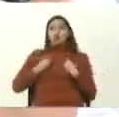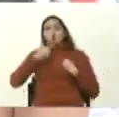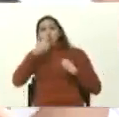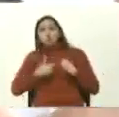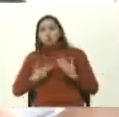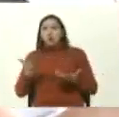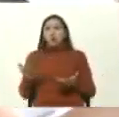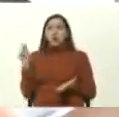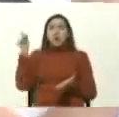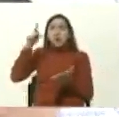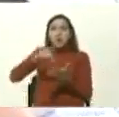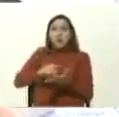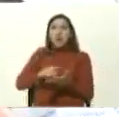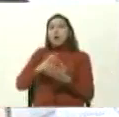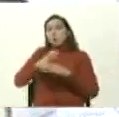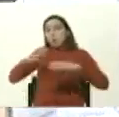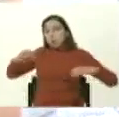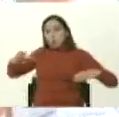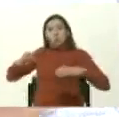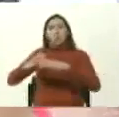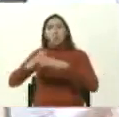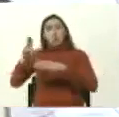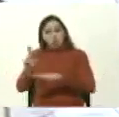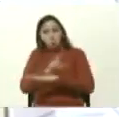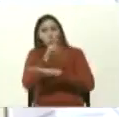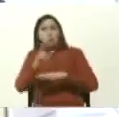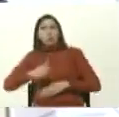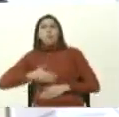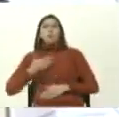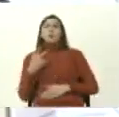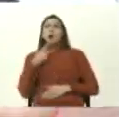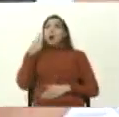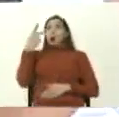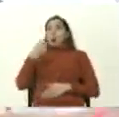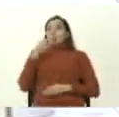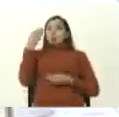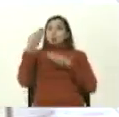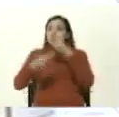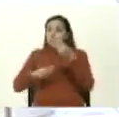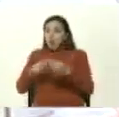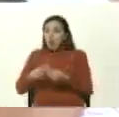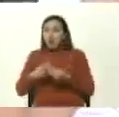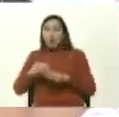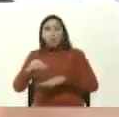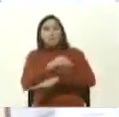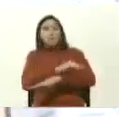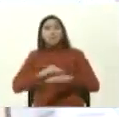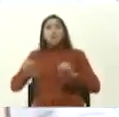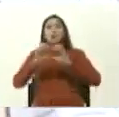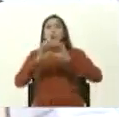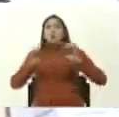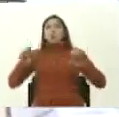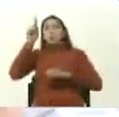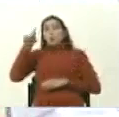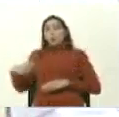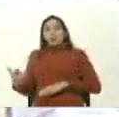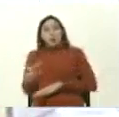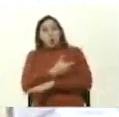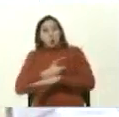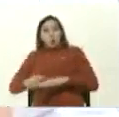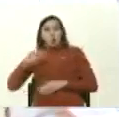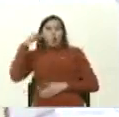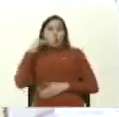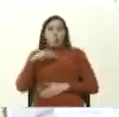colegio y toman su transporte estudiantil. Y es gracias a las políticas implementadas por el Ministerio de Educación, por el gobierno bolivariano, que